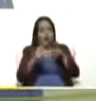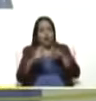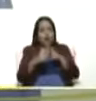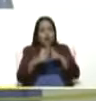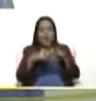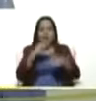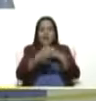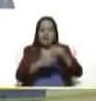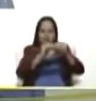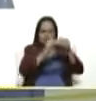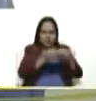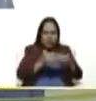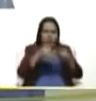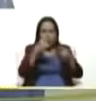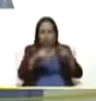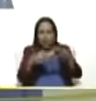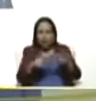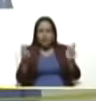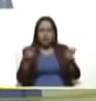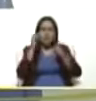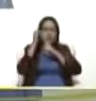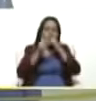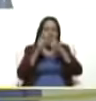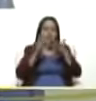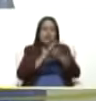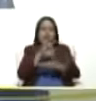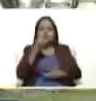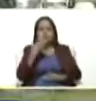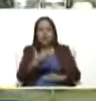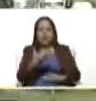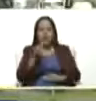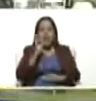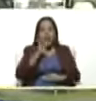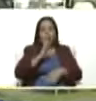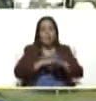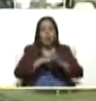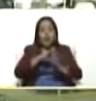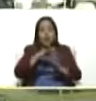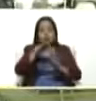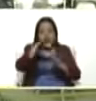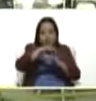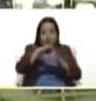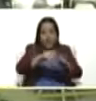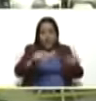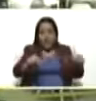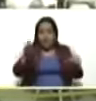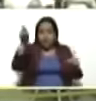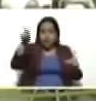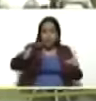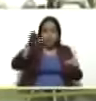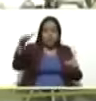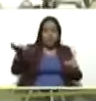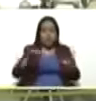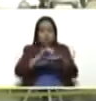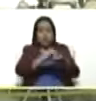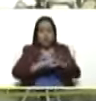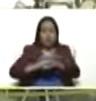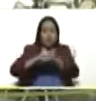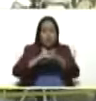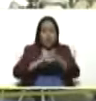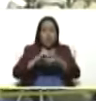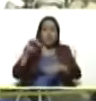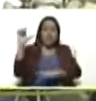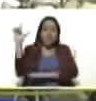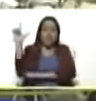Producir piezas, contenido de la belleza, porque de la tierra, de allá de las montañas trujillanas,